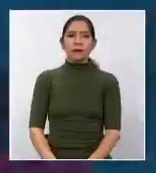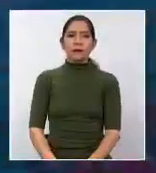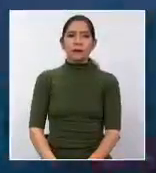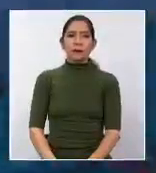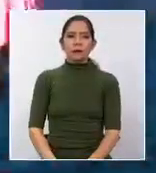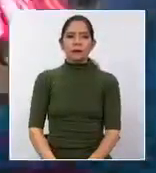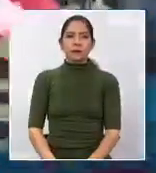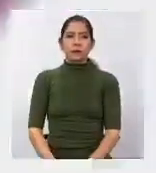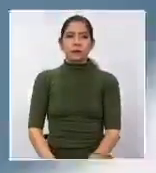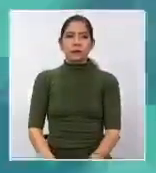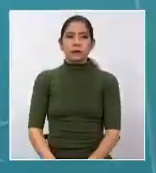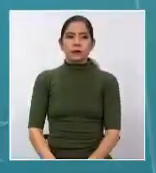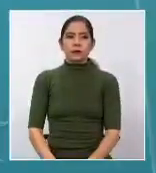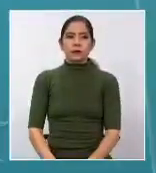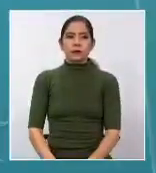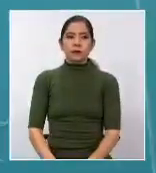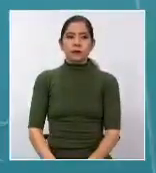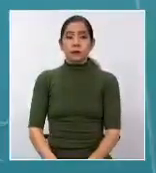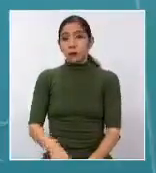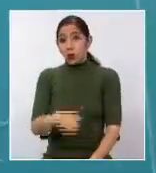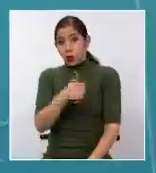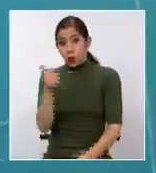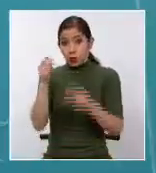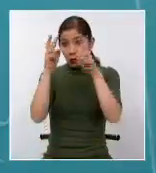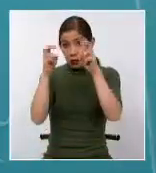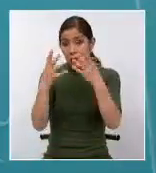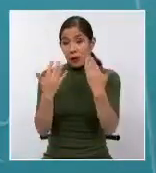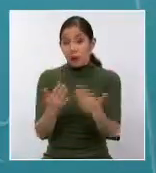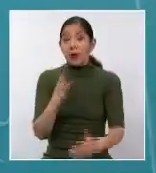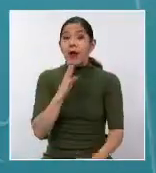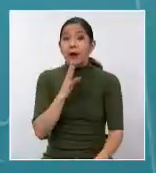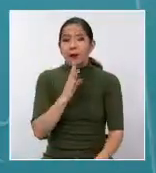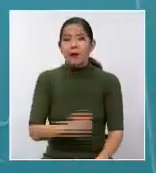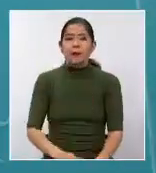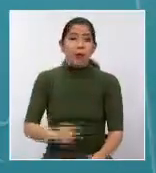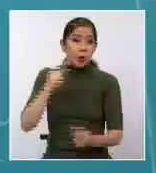Y a otros temas a continuación, porque el gobierno y médicos han llegado a un acuerdo.